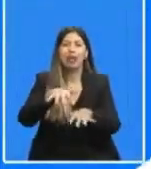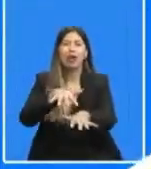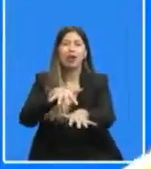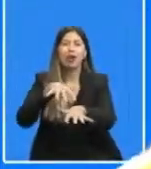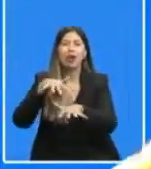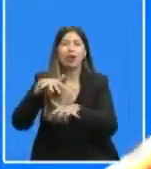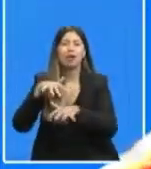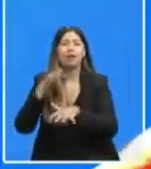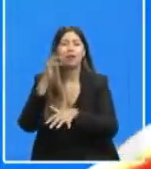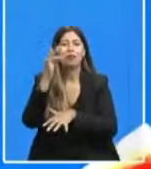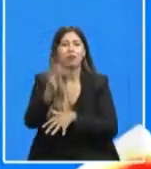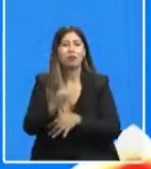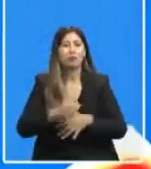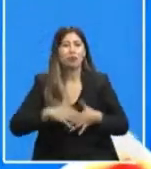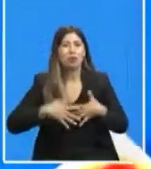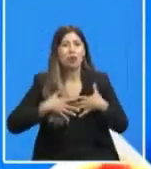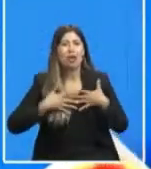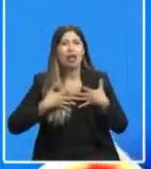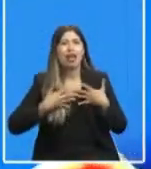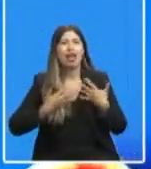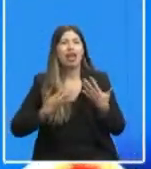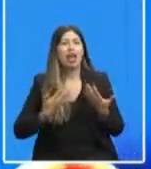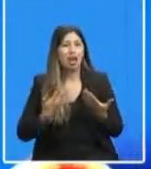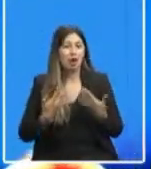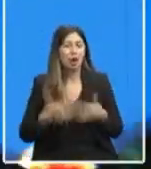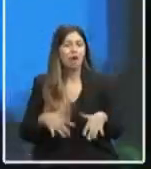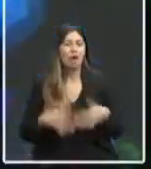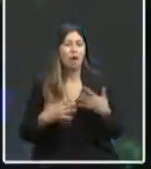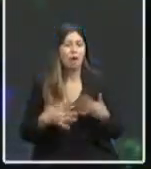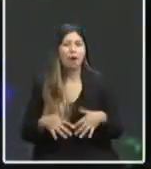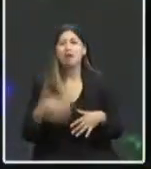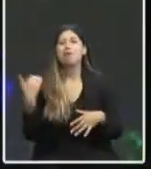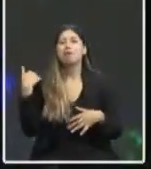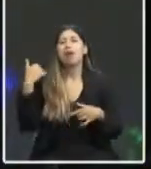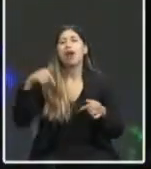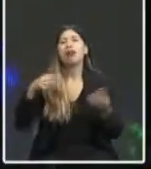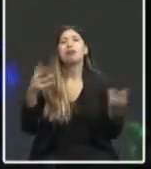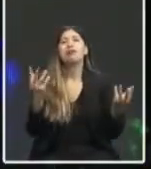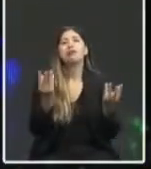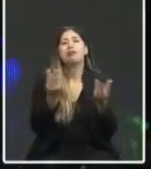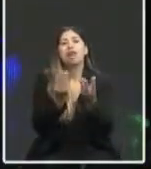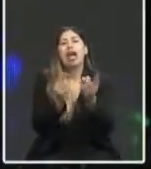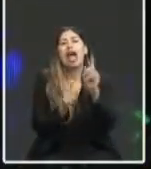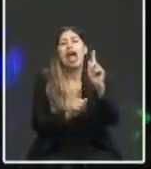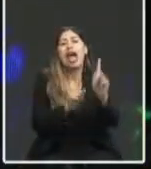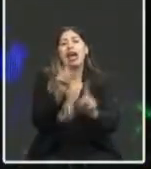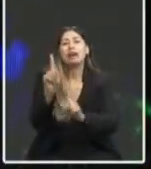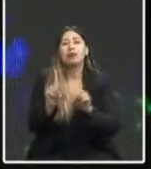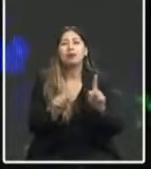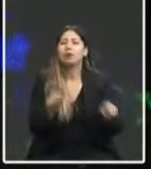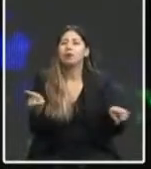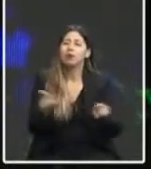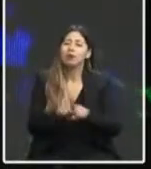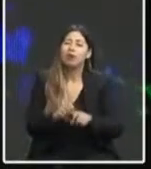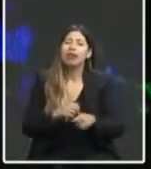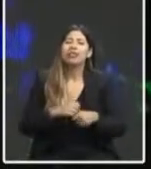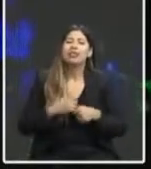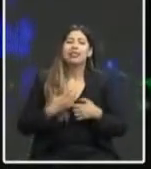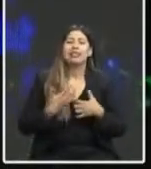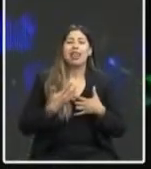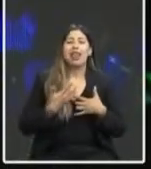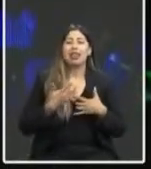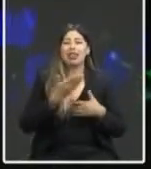Congreso Futuro. Se siente la emoción, independiente que aquí estemos solo algunas personas, se siente la emoción de